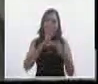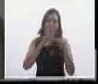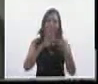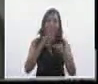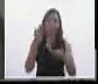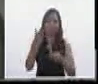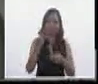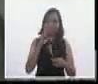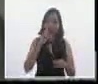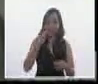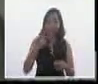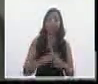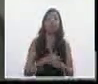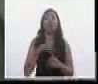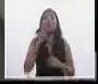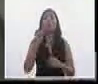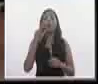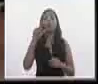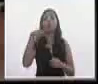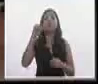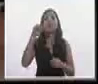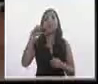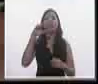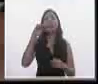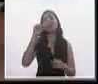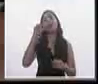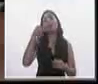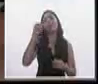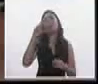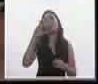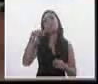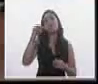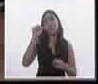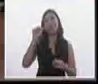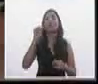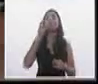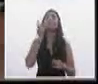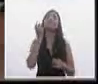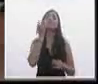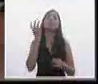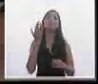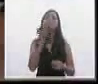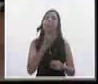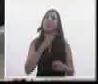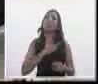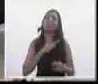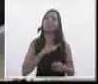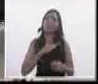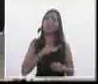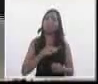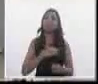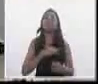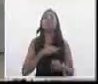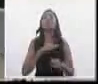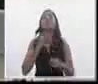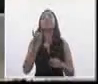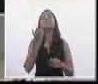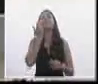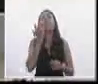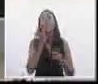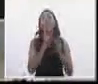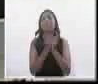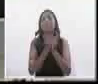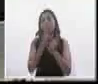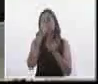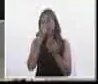Rut de Paulina Camarena de la fet participa por los libros felicita el programa y quiere el libro